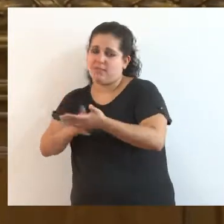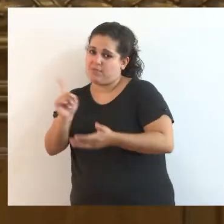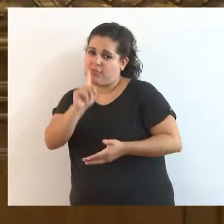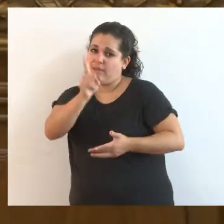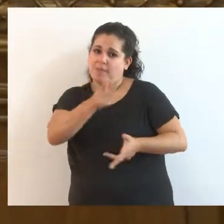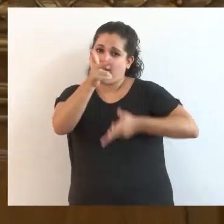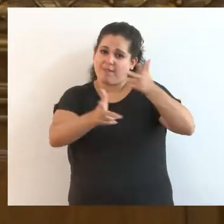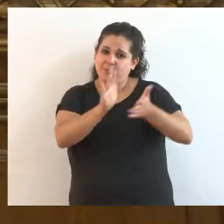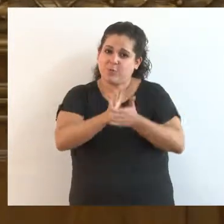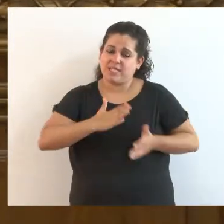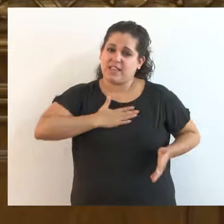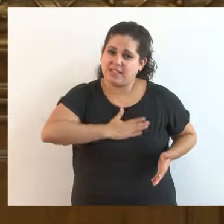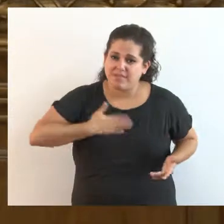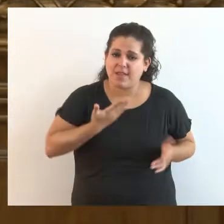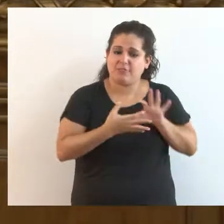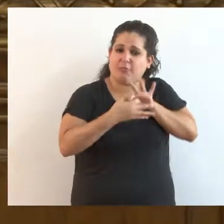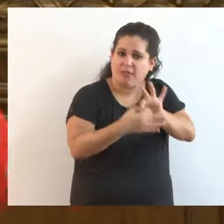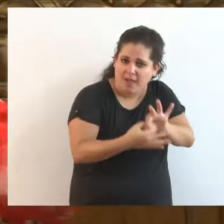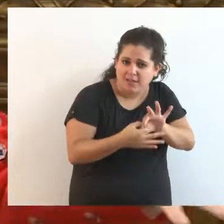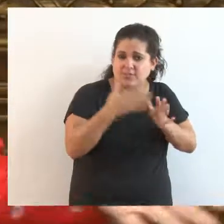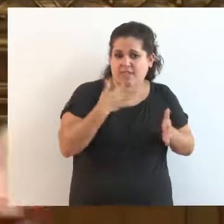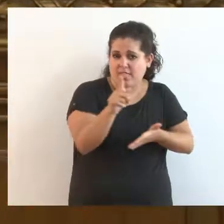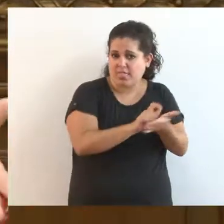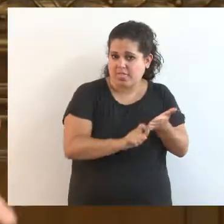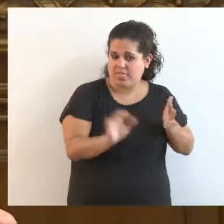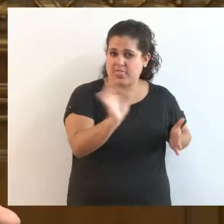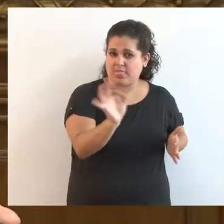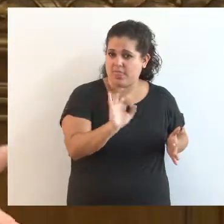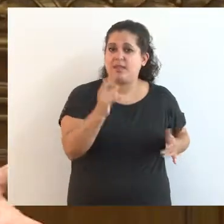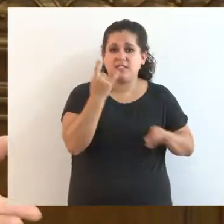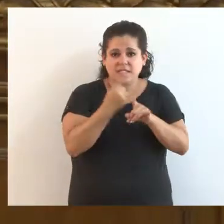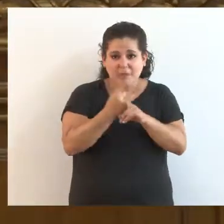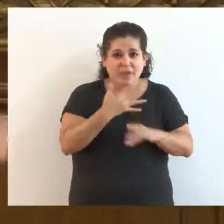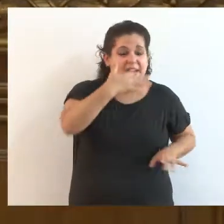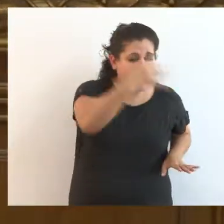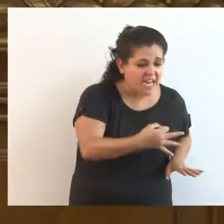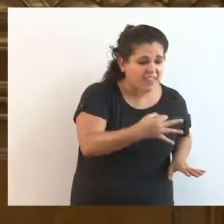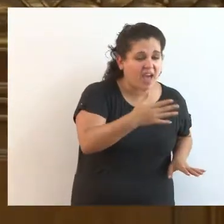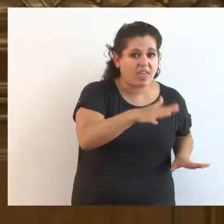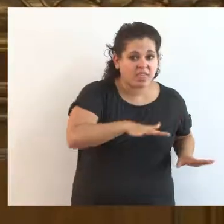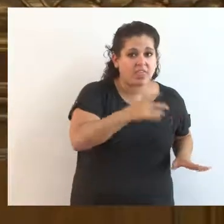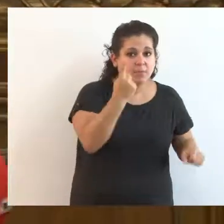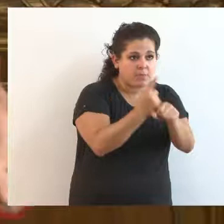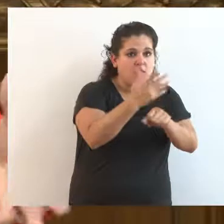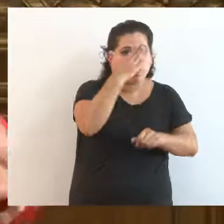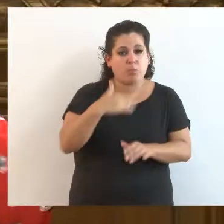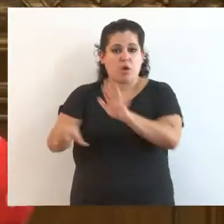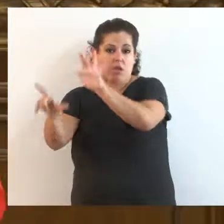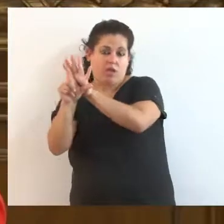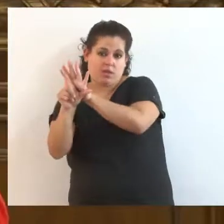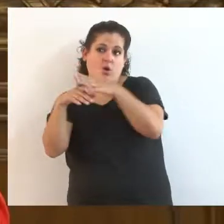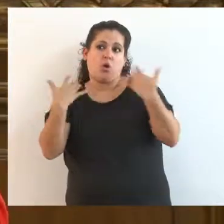de emociones, de sentimientos, de lazos. Veo que eso no se puede escribir en ningún lado. Como yo siempre digo, la ley viene después, pero estas cosas no se